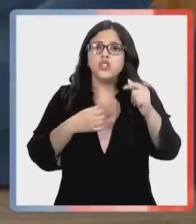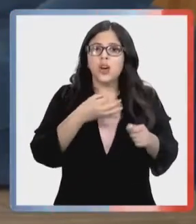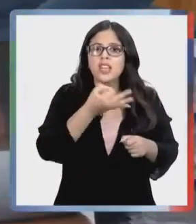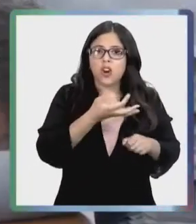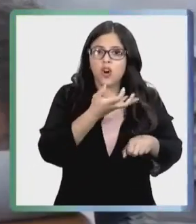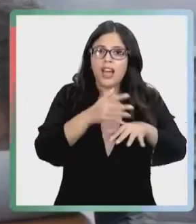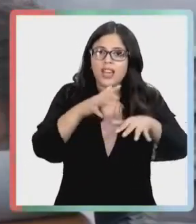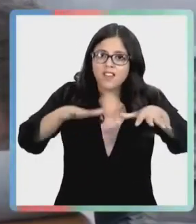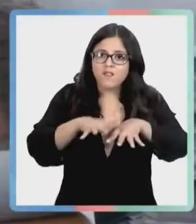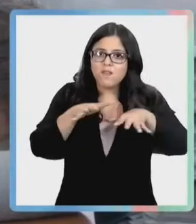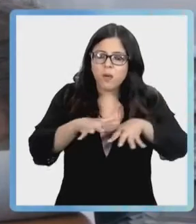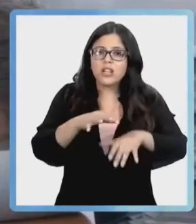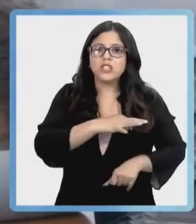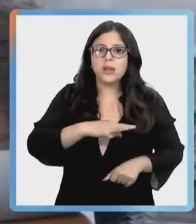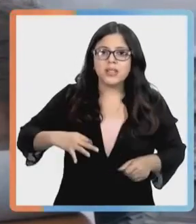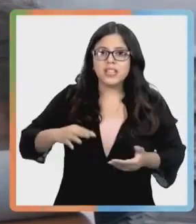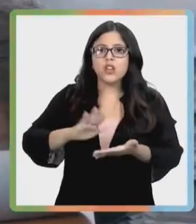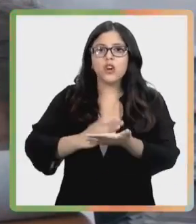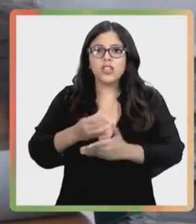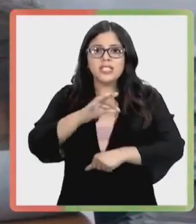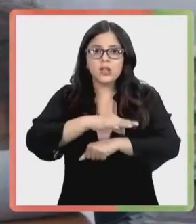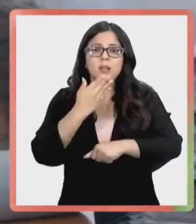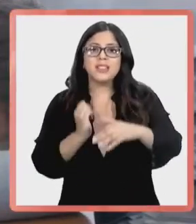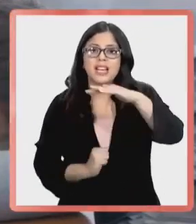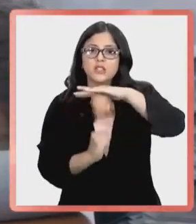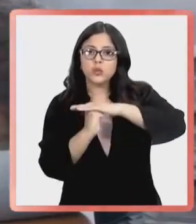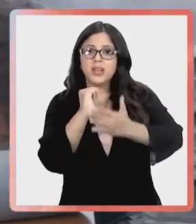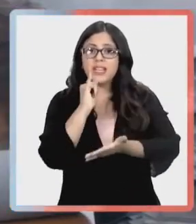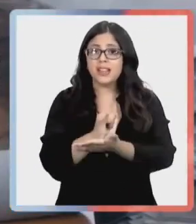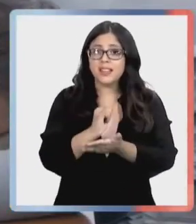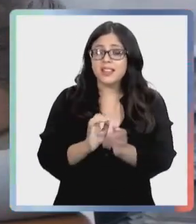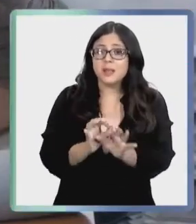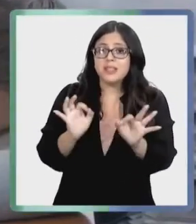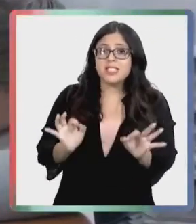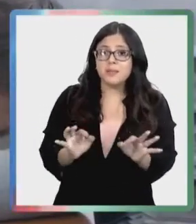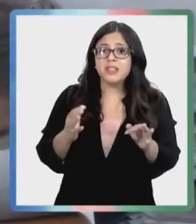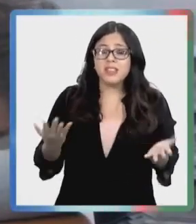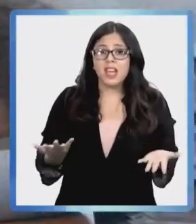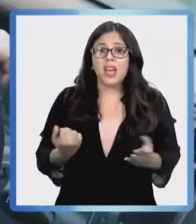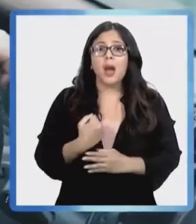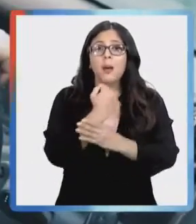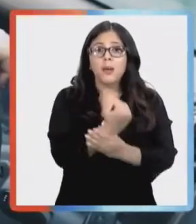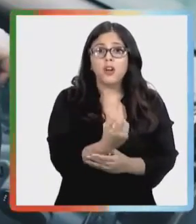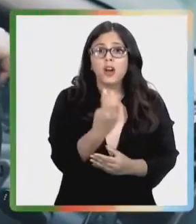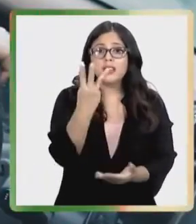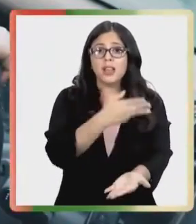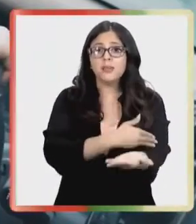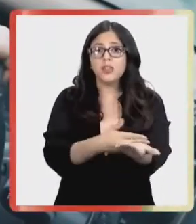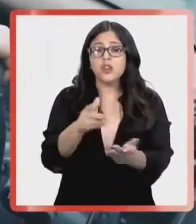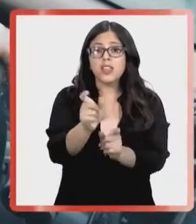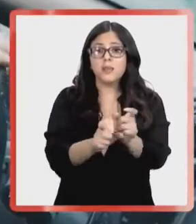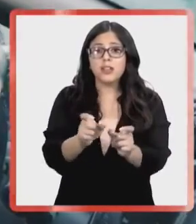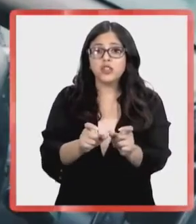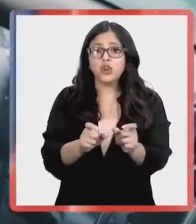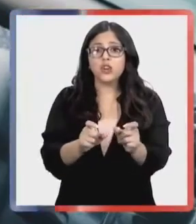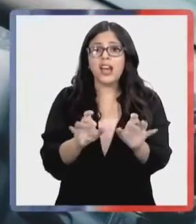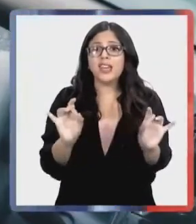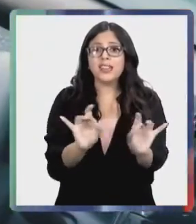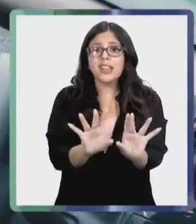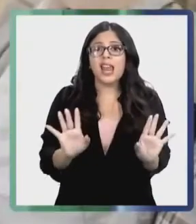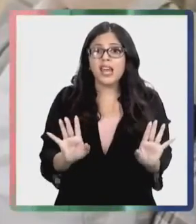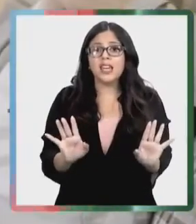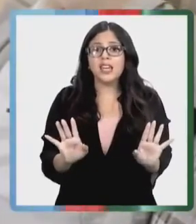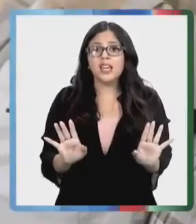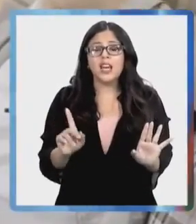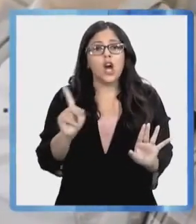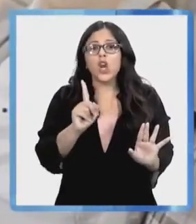que hay un esfuerzo serio del Ministerio de Salud y la Superintendencia especialmente por ir al rescate de esos 3 millones de personas que están ahí. No